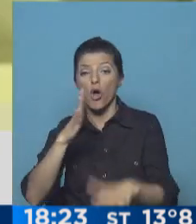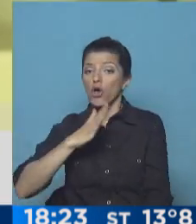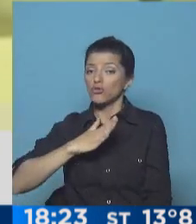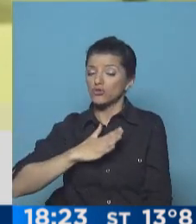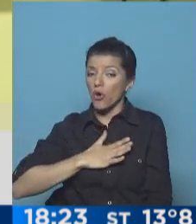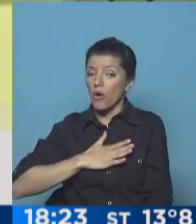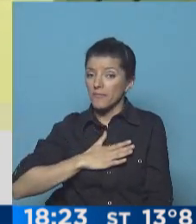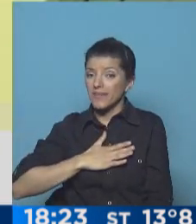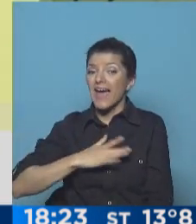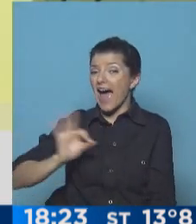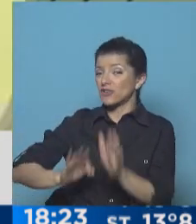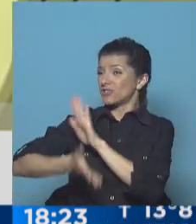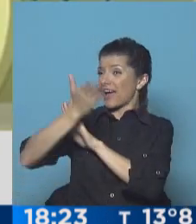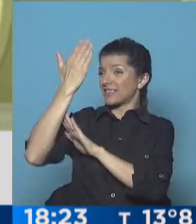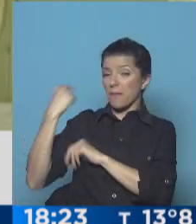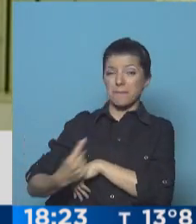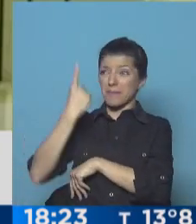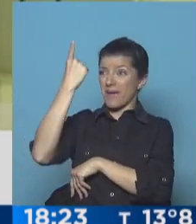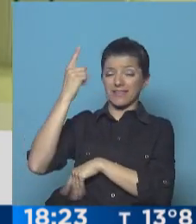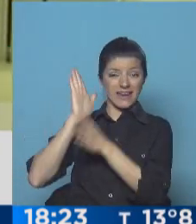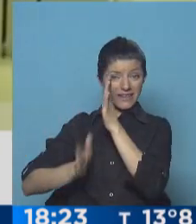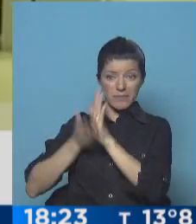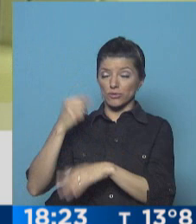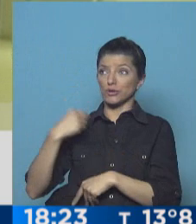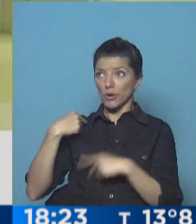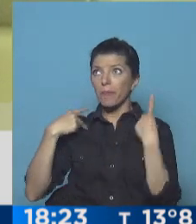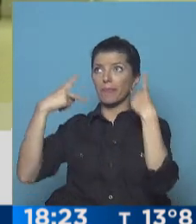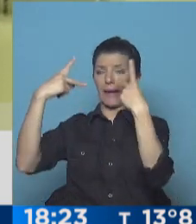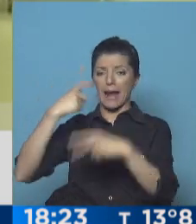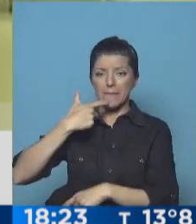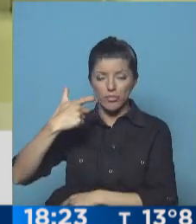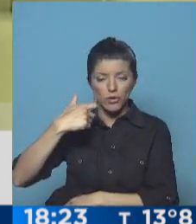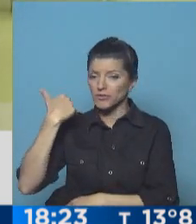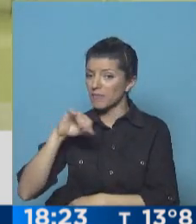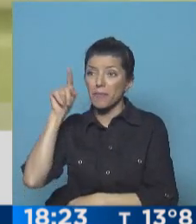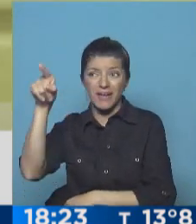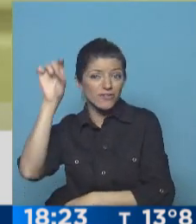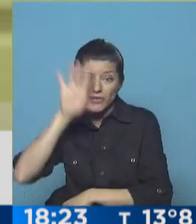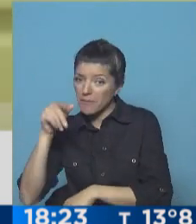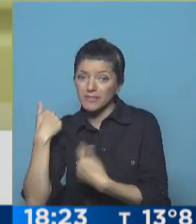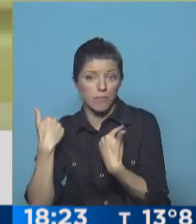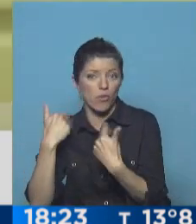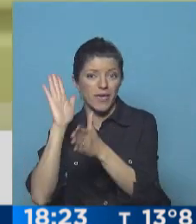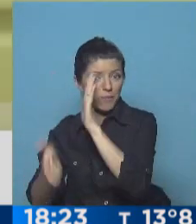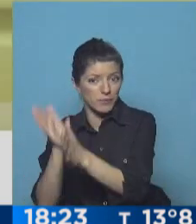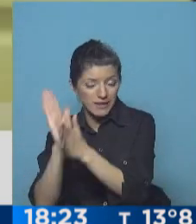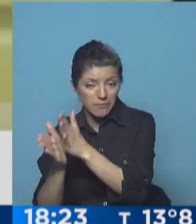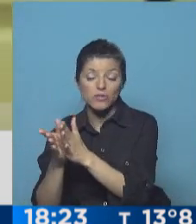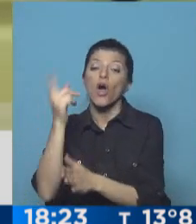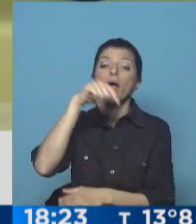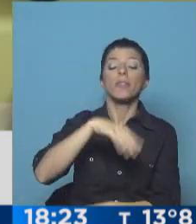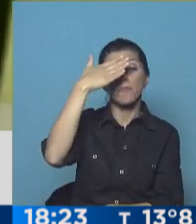tratamiento y tuve que viajar hasta Mendoza, que era el único lugar donde podía encontrar este servicio. Luego, en el ROFO. Y ahora,